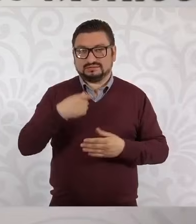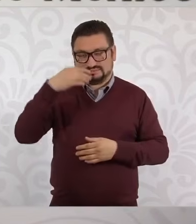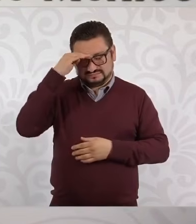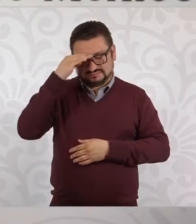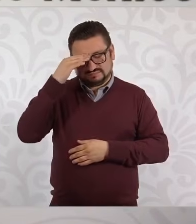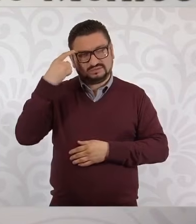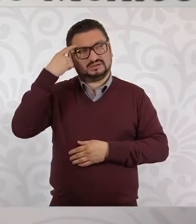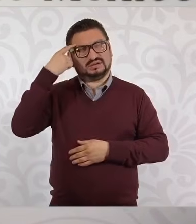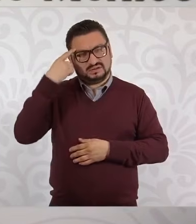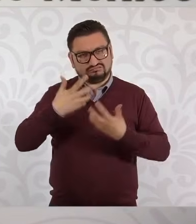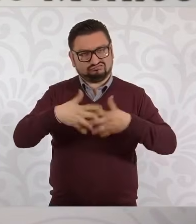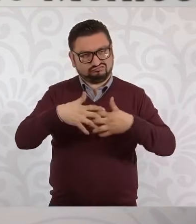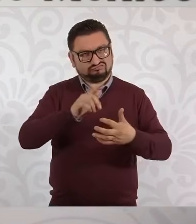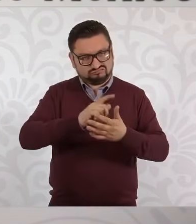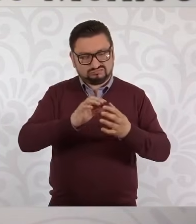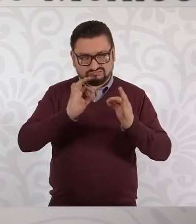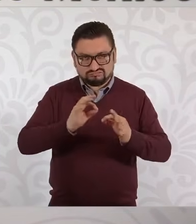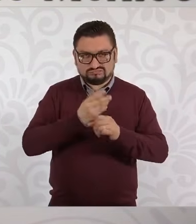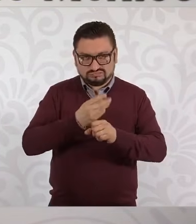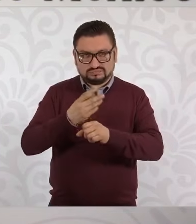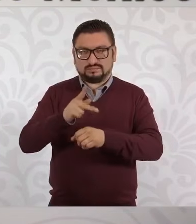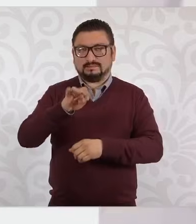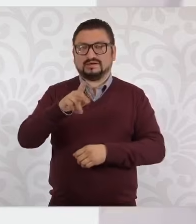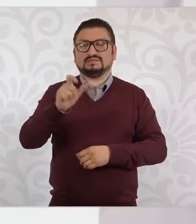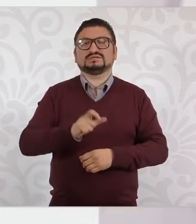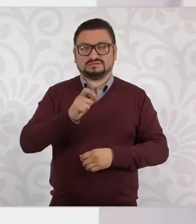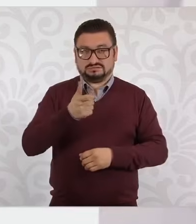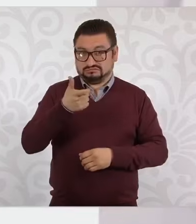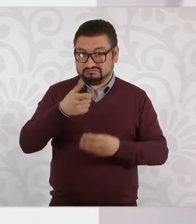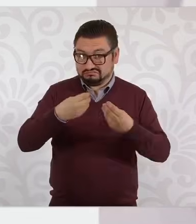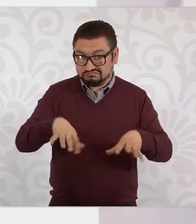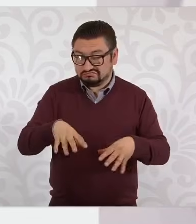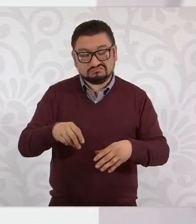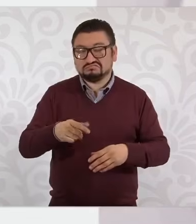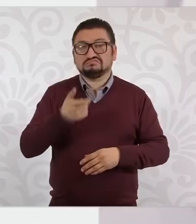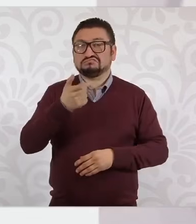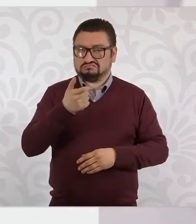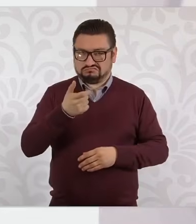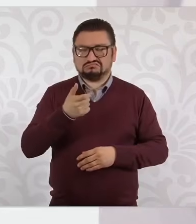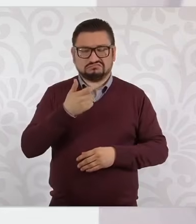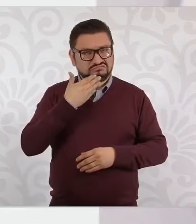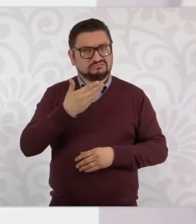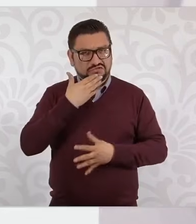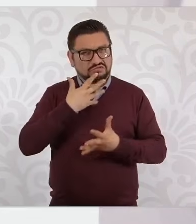de retomar las refinerías. Sí. Y Pemex no solamente no ha perdido dinero, sino que ha ganado